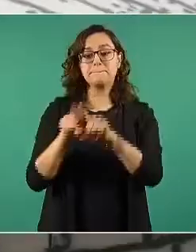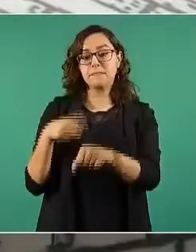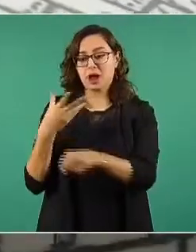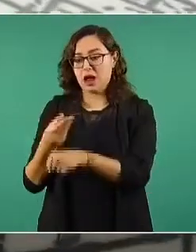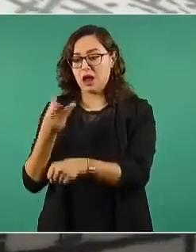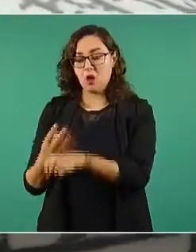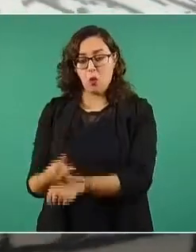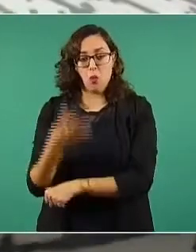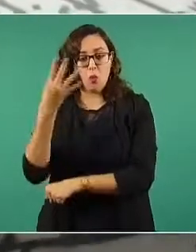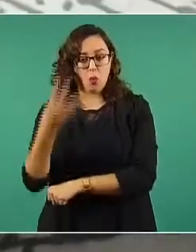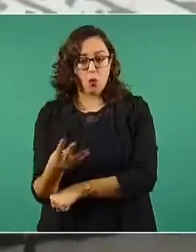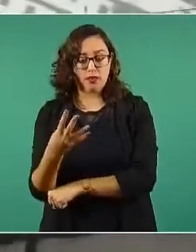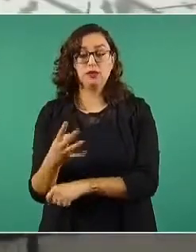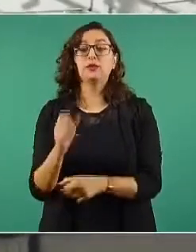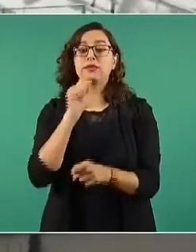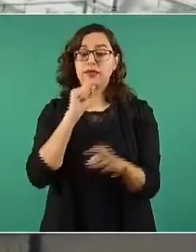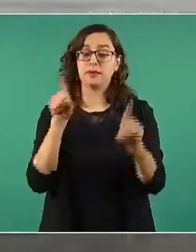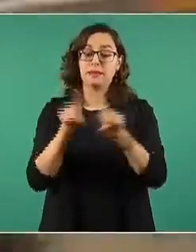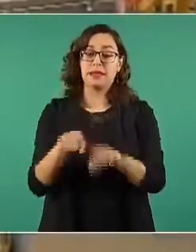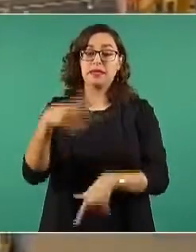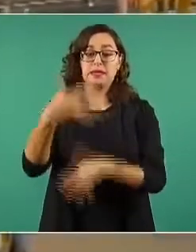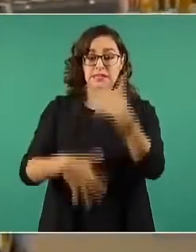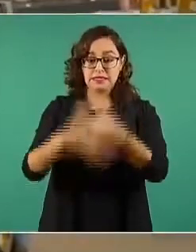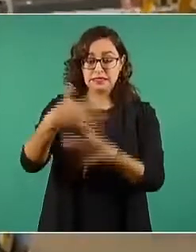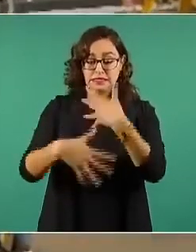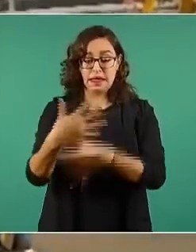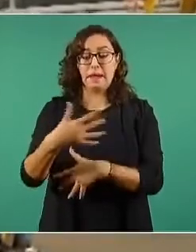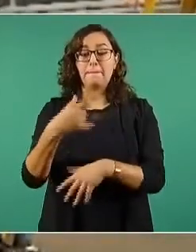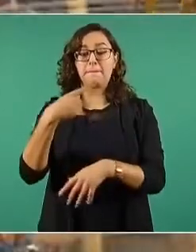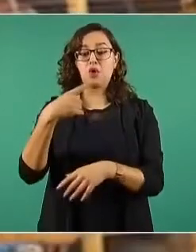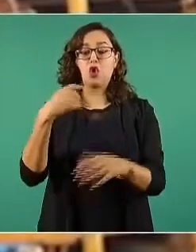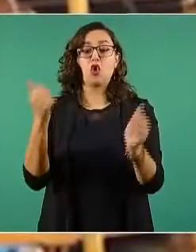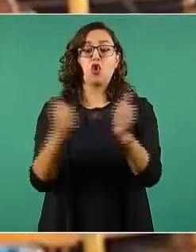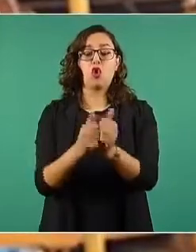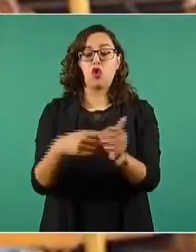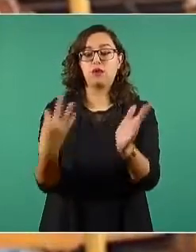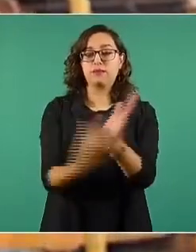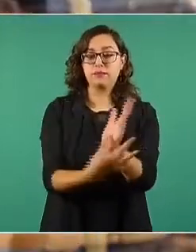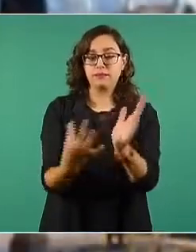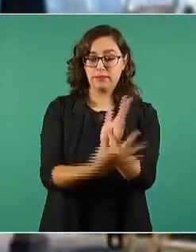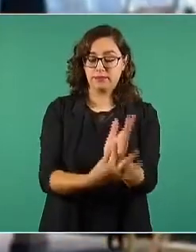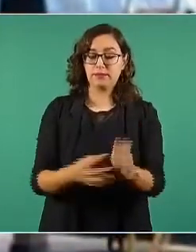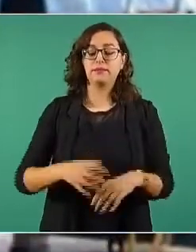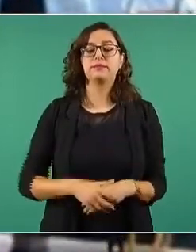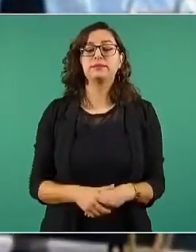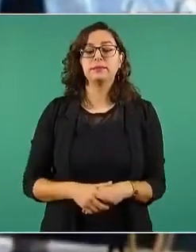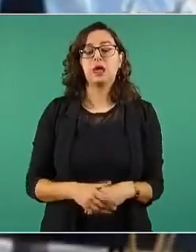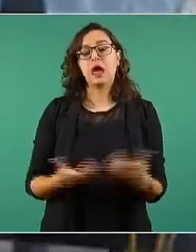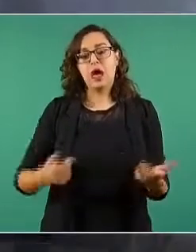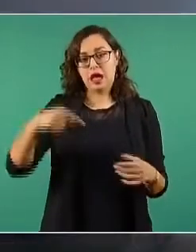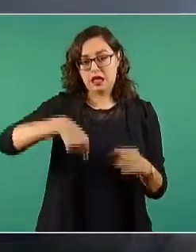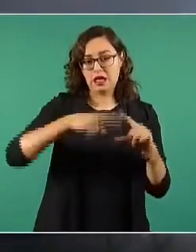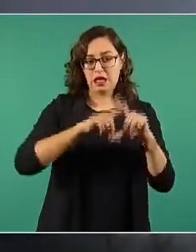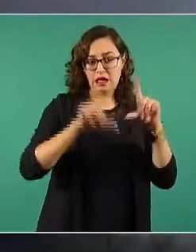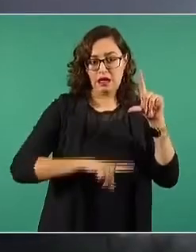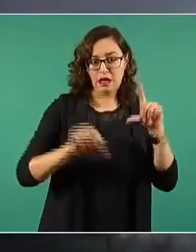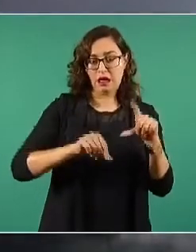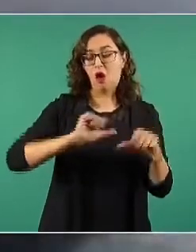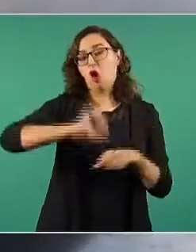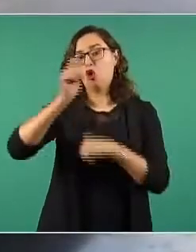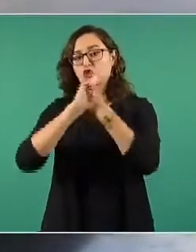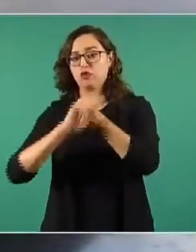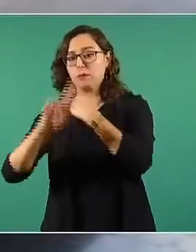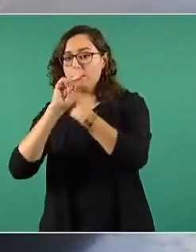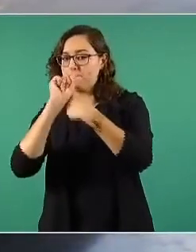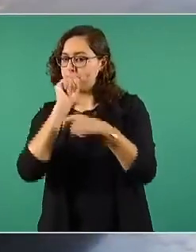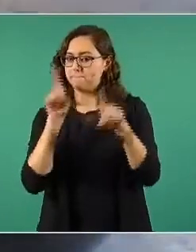adicionales, además de 15 con domo metálico. Continúan los trabajos en talleres nacionales y del extranjero con respecto a la fabricación de equipos para